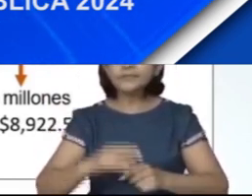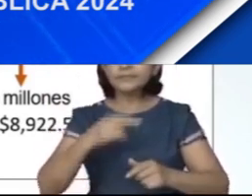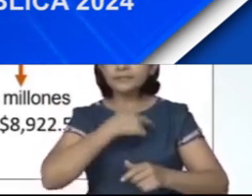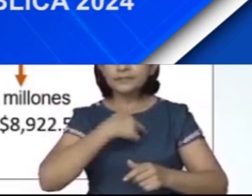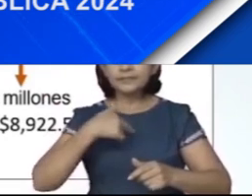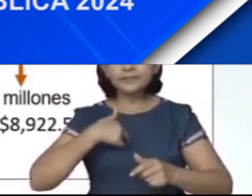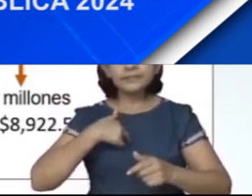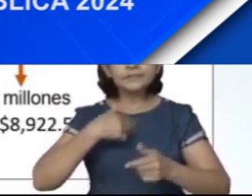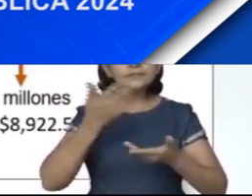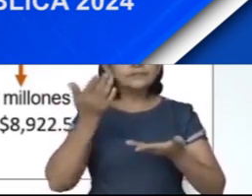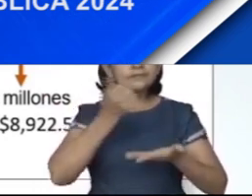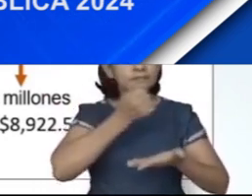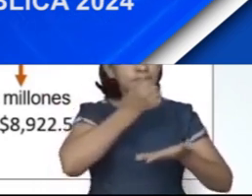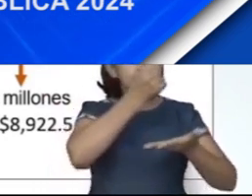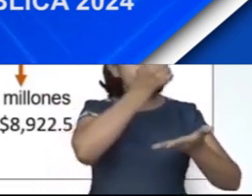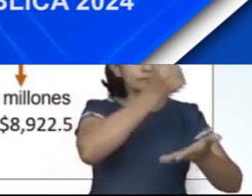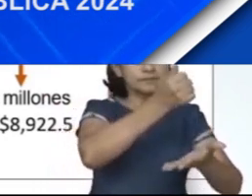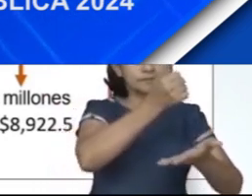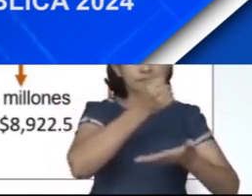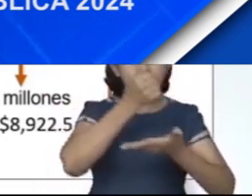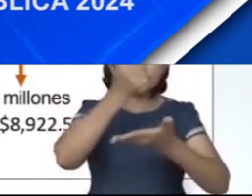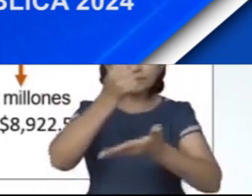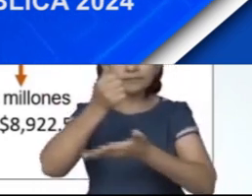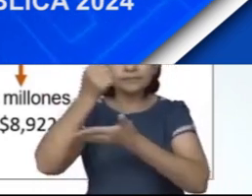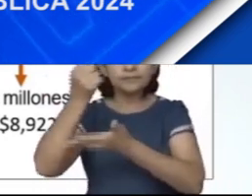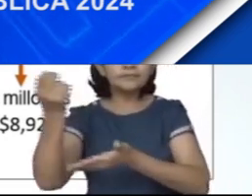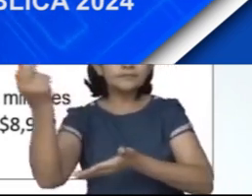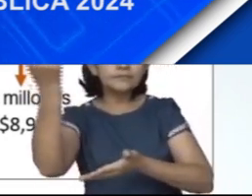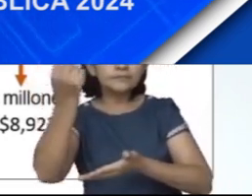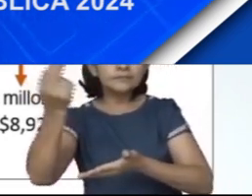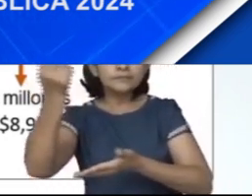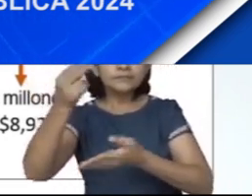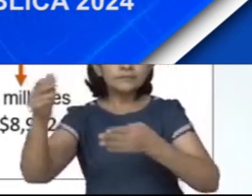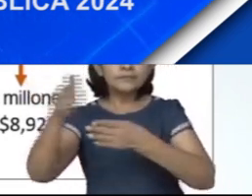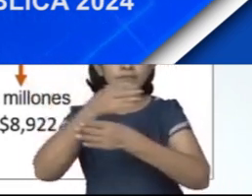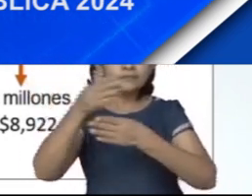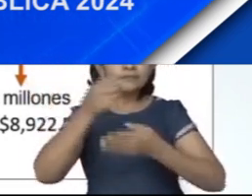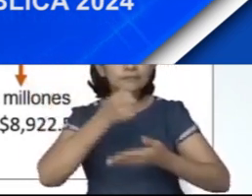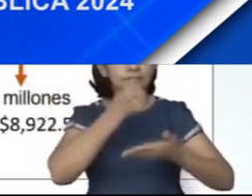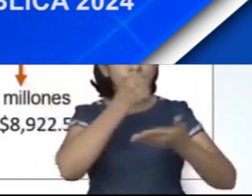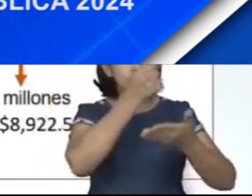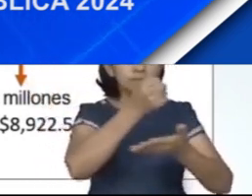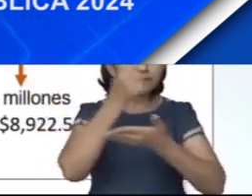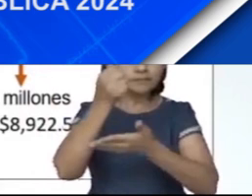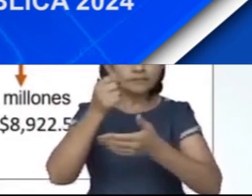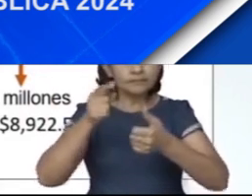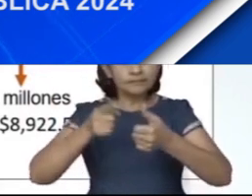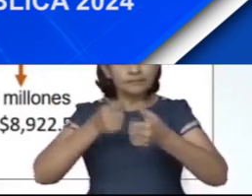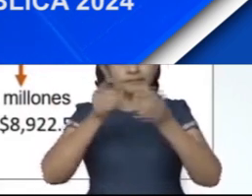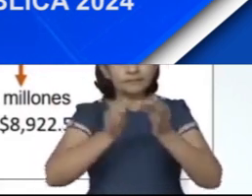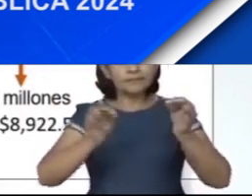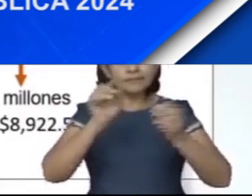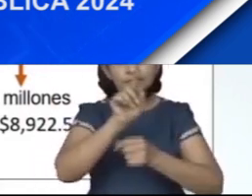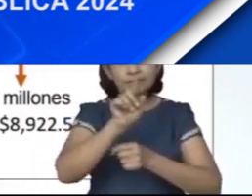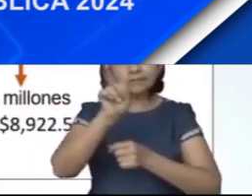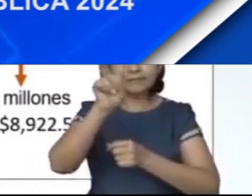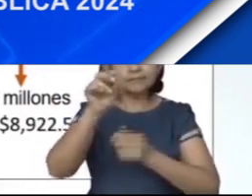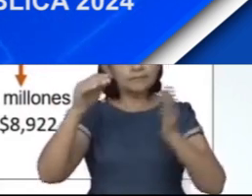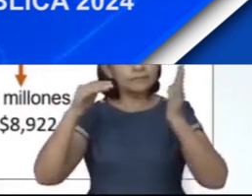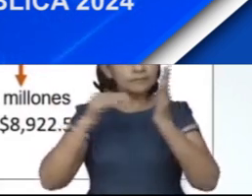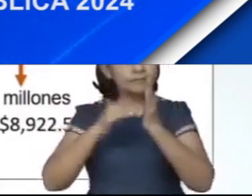están distribuidos en los siguientes usos. El gasto primario,